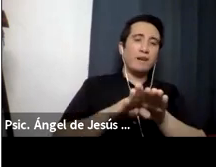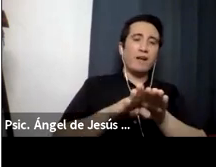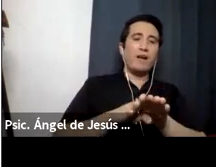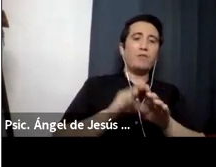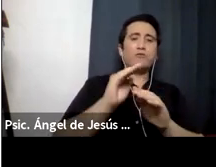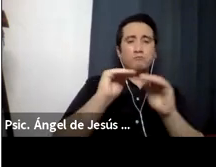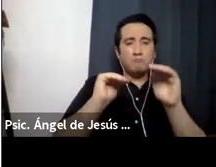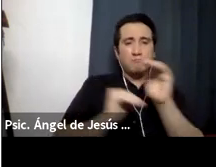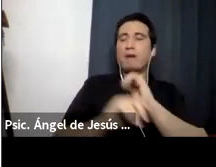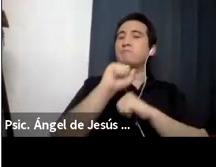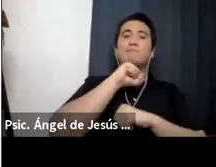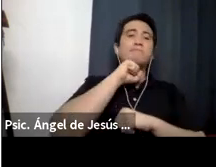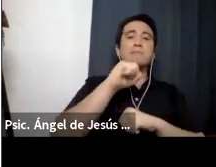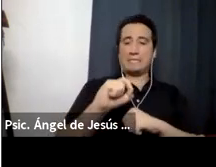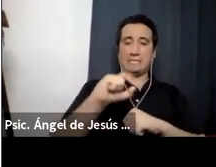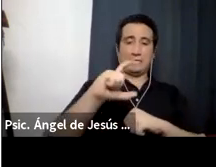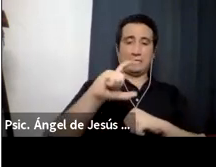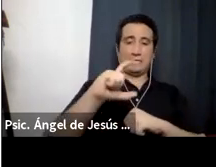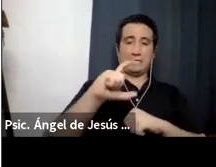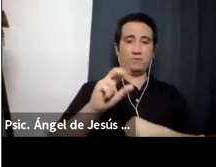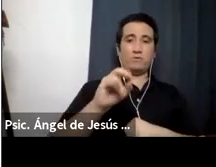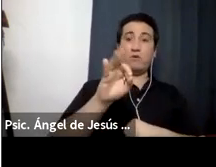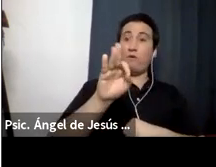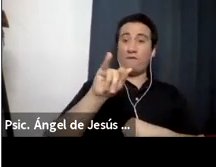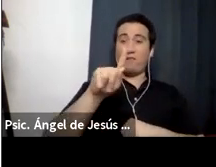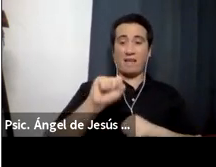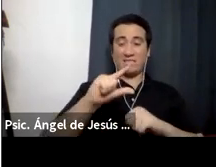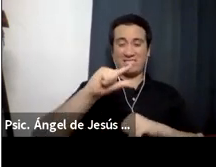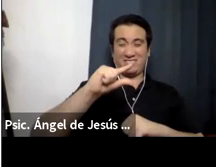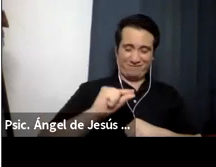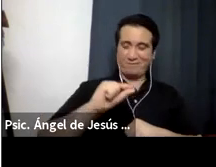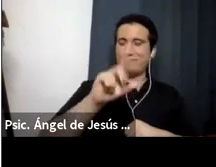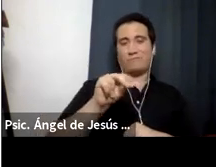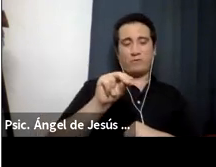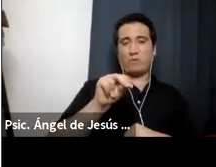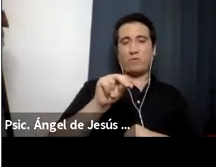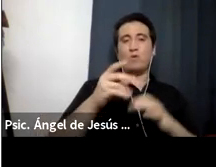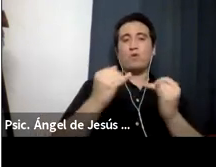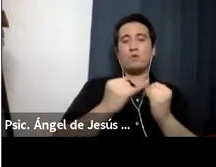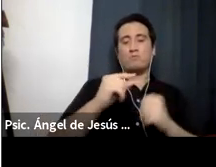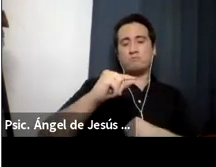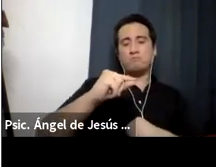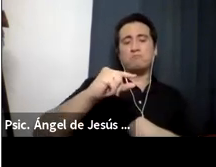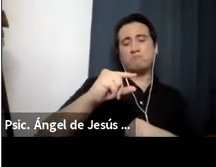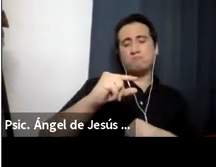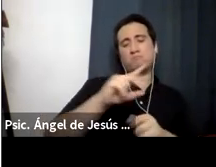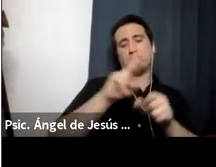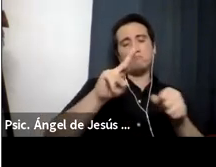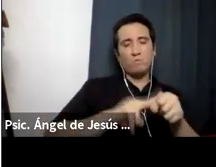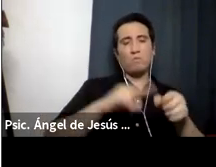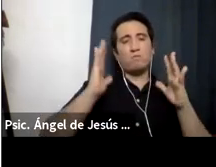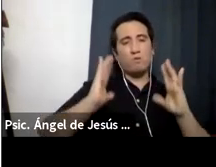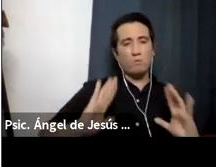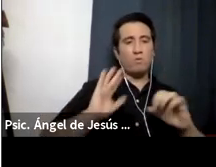sin tacón alto, pero no flats, o sea, no asentados en el piso, sino que tengan una suela cómoda, suaves, que no lastimen, que